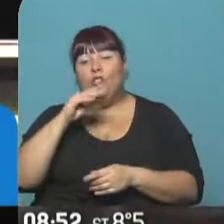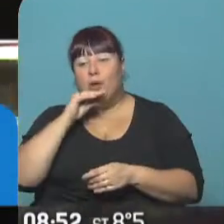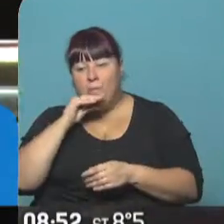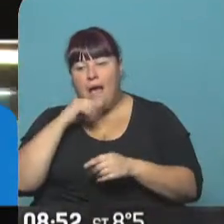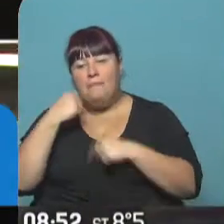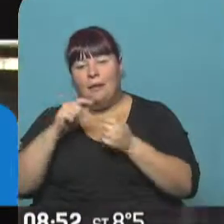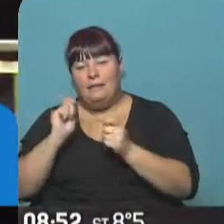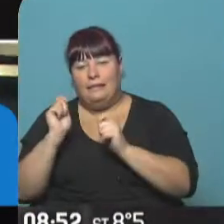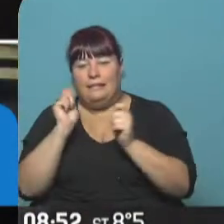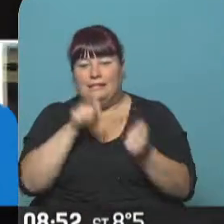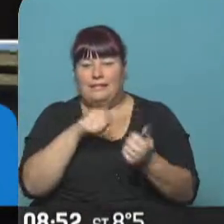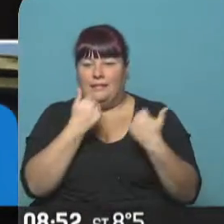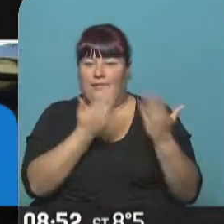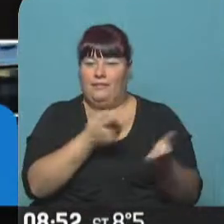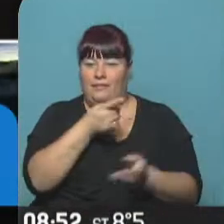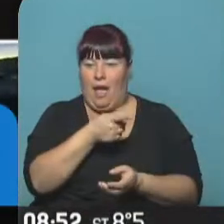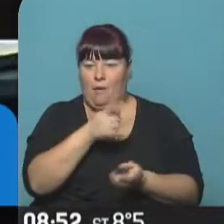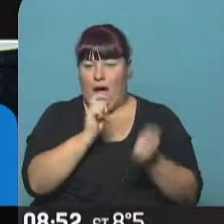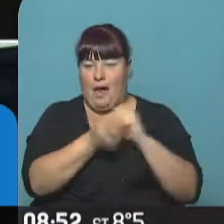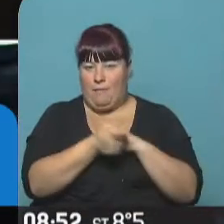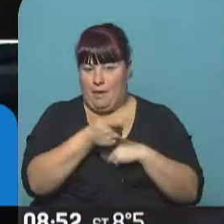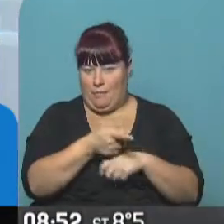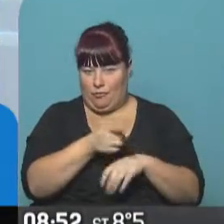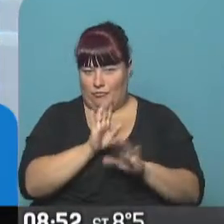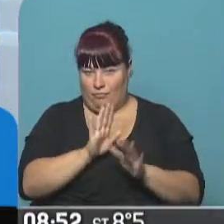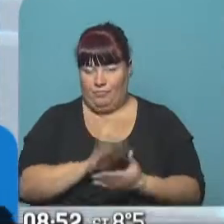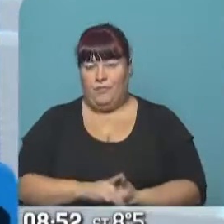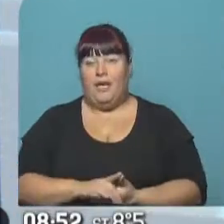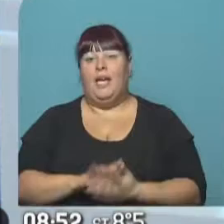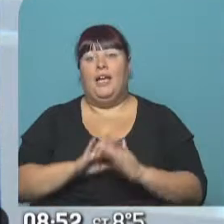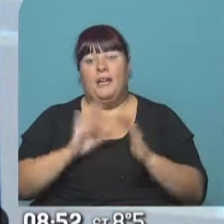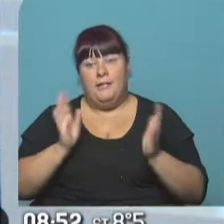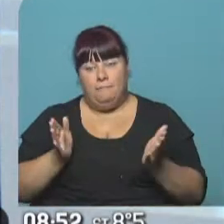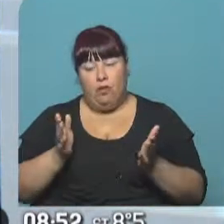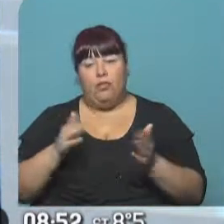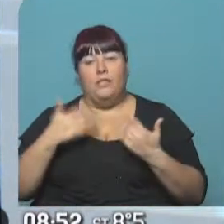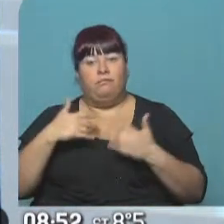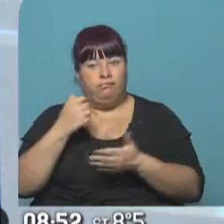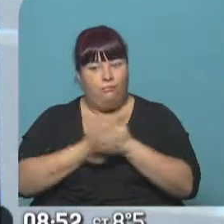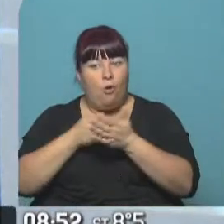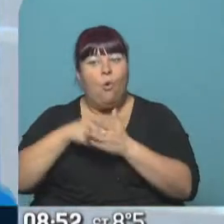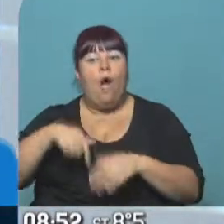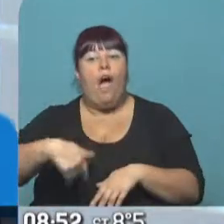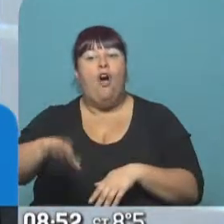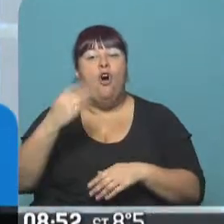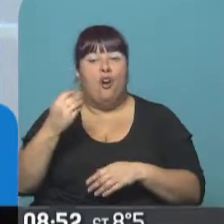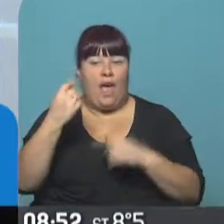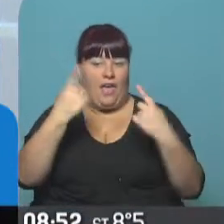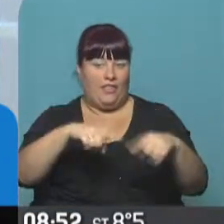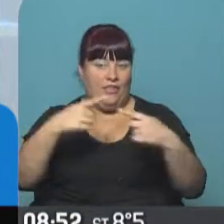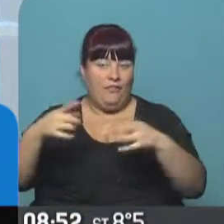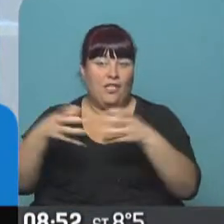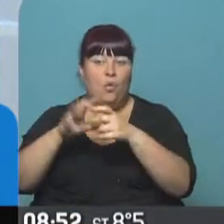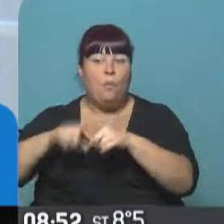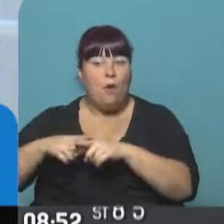comenzó a migrar hacia hacia cambiemos entonces el enorme desafío que tienen diversos